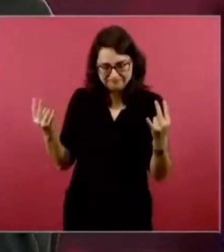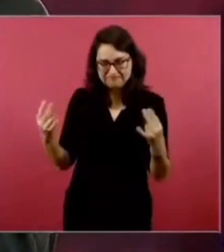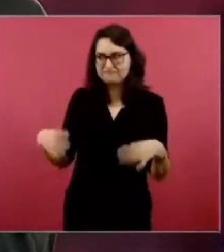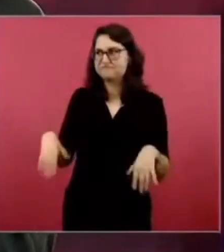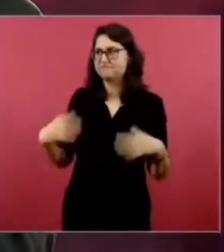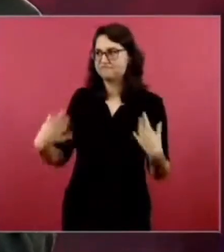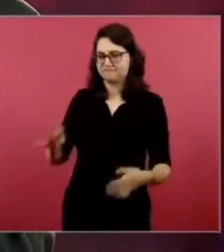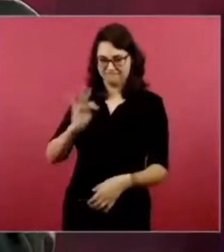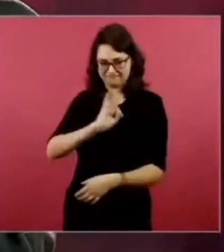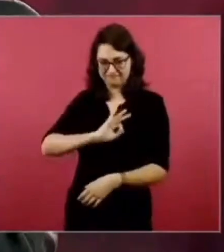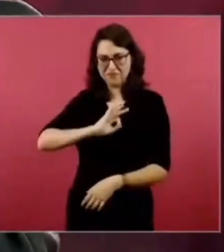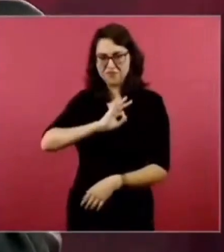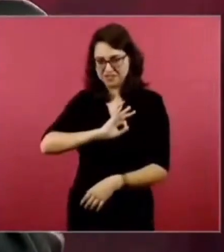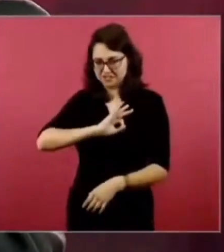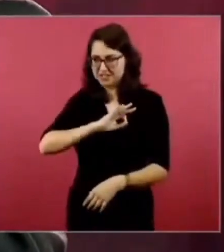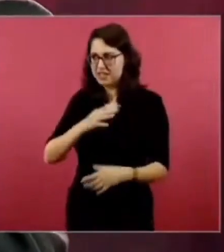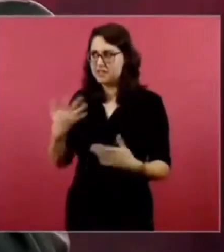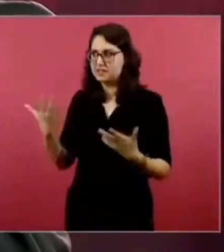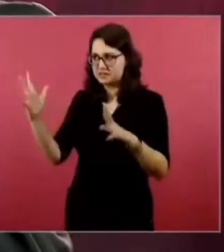Me dio mucho gusto